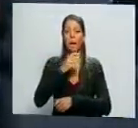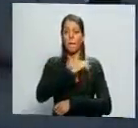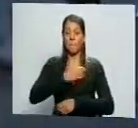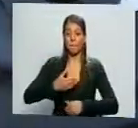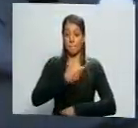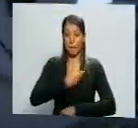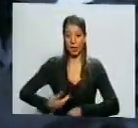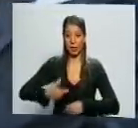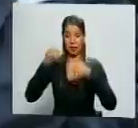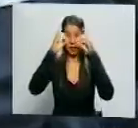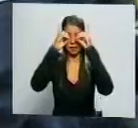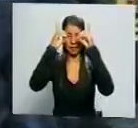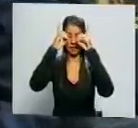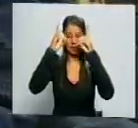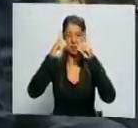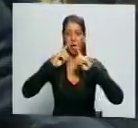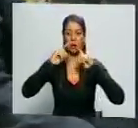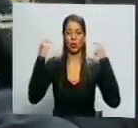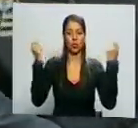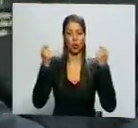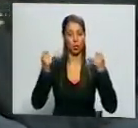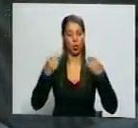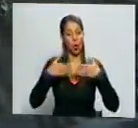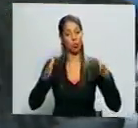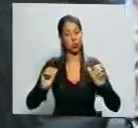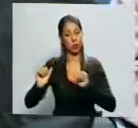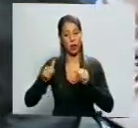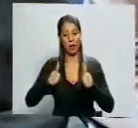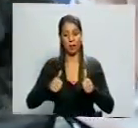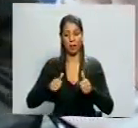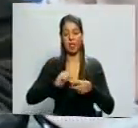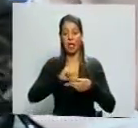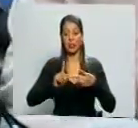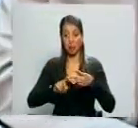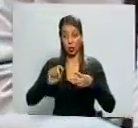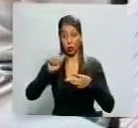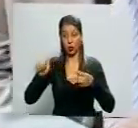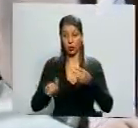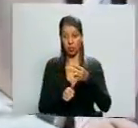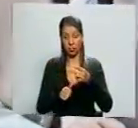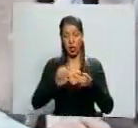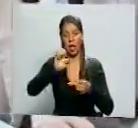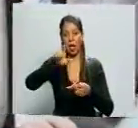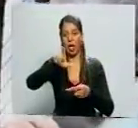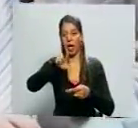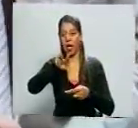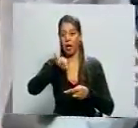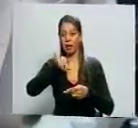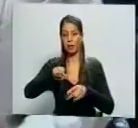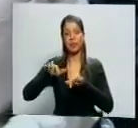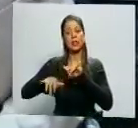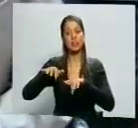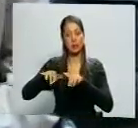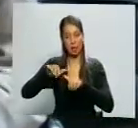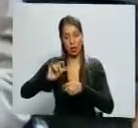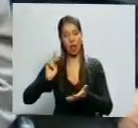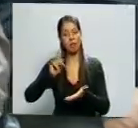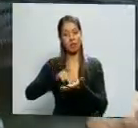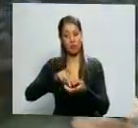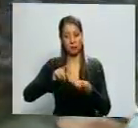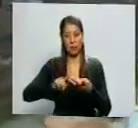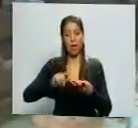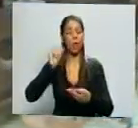declaró abierta la sesión ordinaria con la asistencia del segundo vicepresidente Elvis Eduardo Amoroso, del secretario Fidel Ernesto Vázquez, de